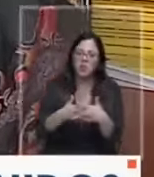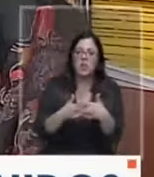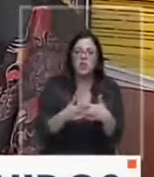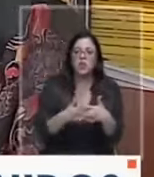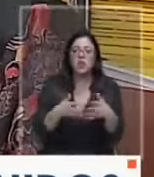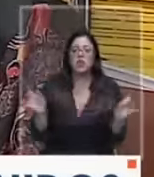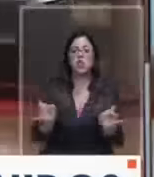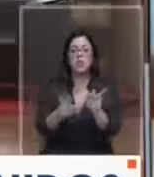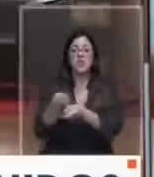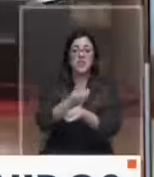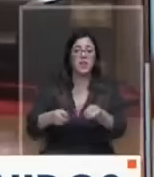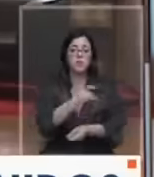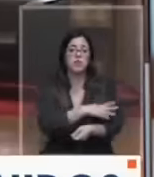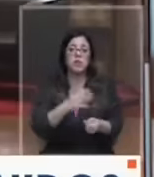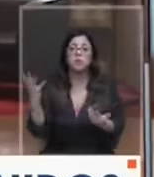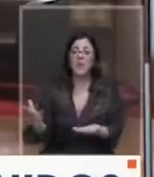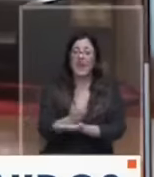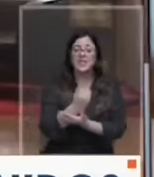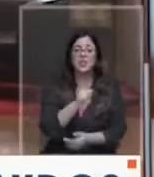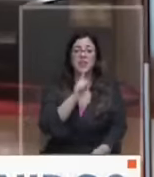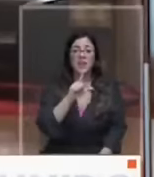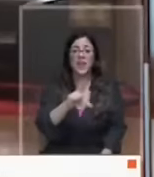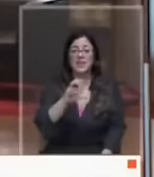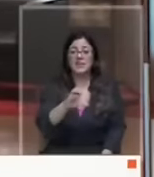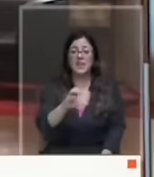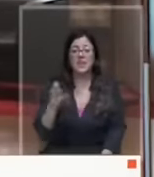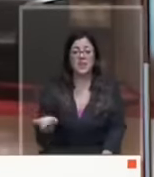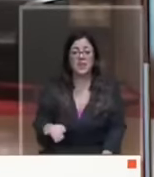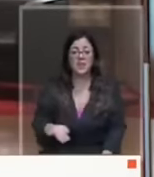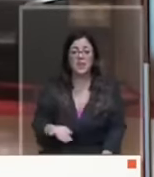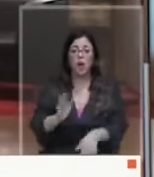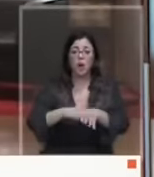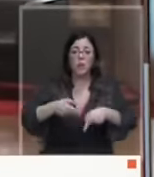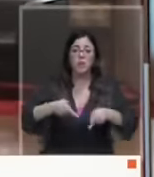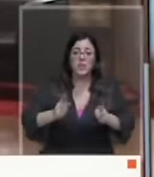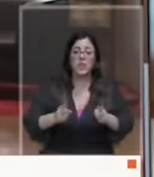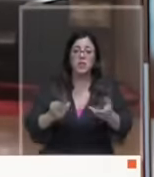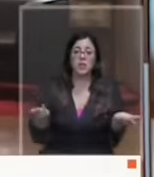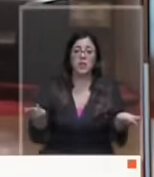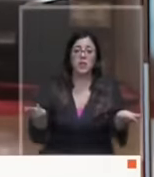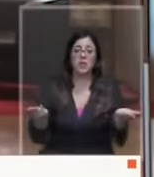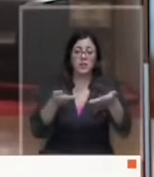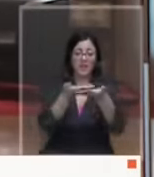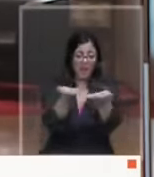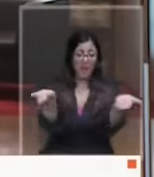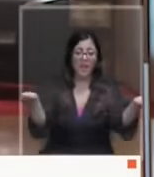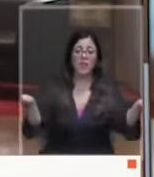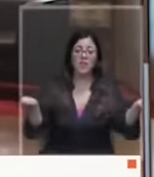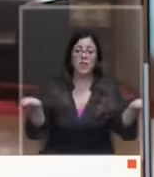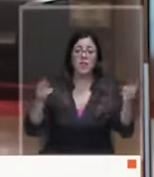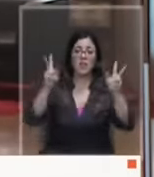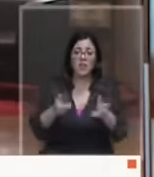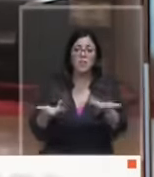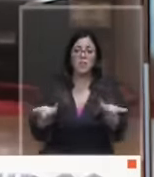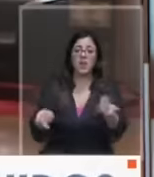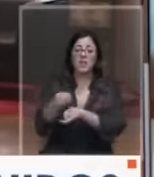solamente vendiéramos en Chile gran éxito del tlc en estos momentos que ha ha permitido abrir la canasta exportadora